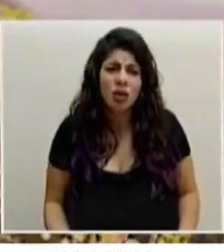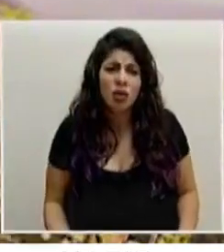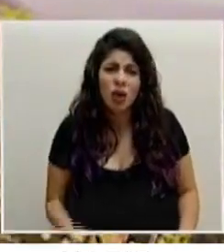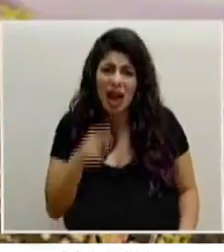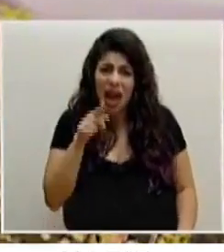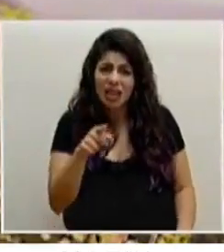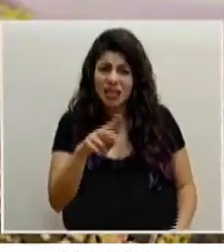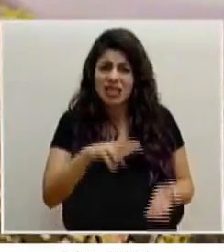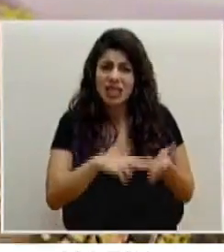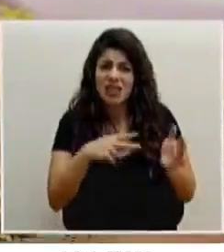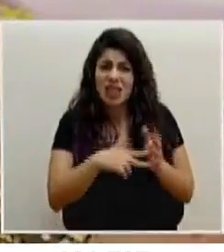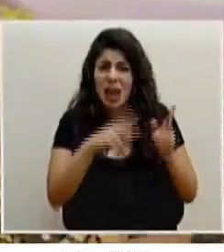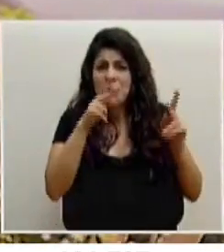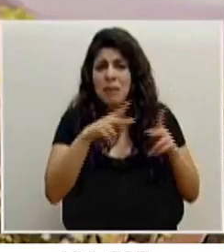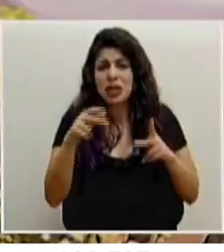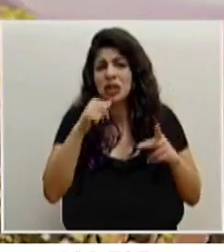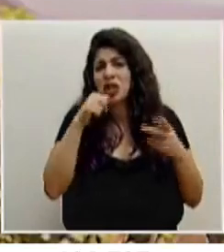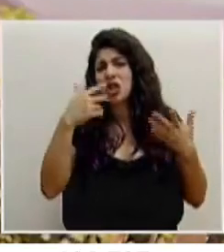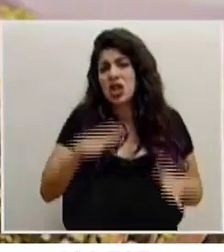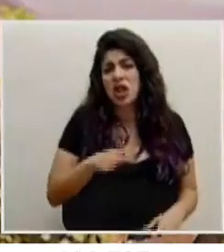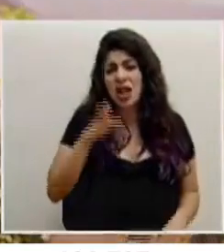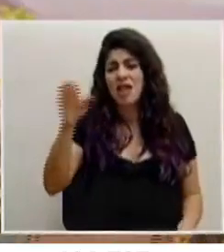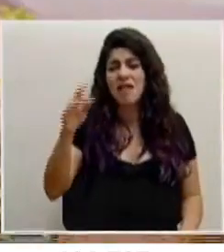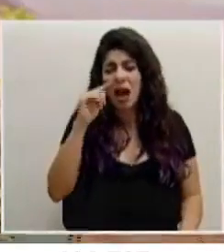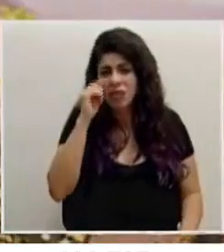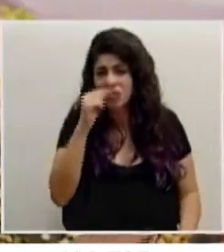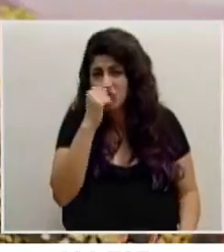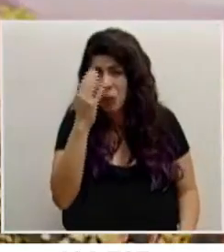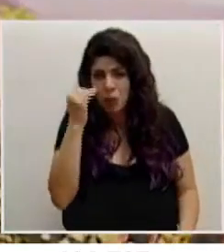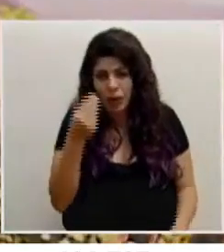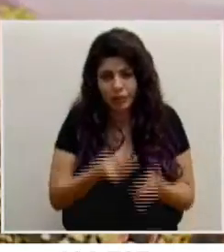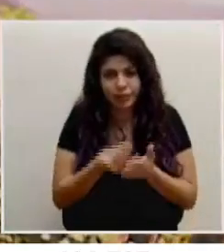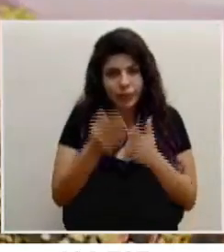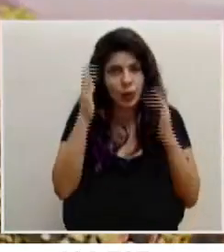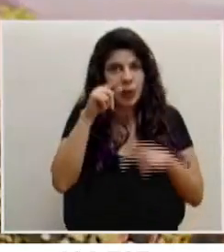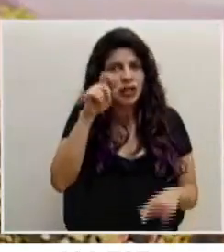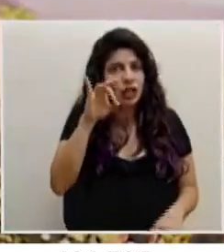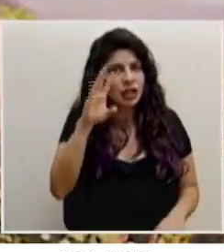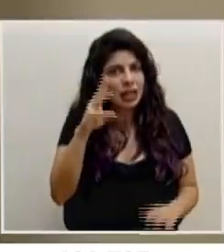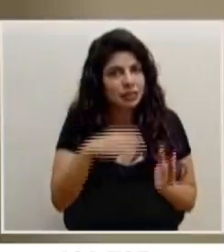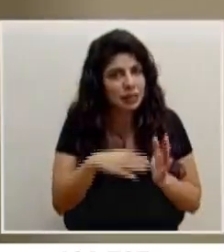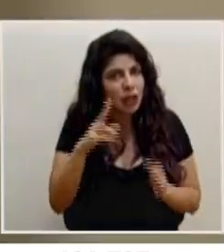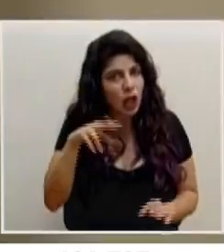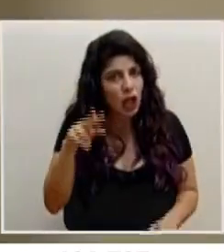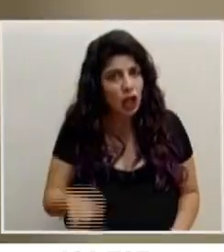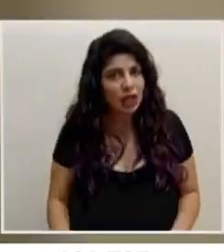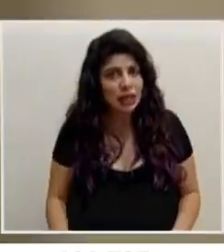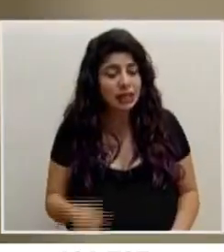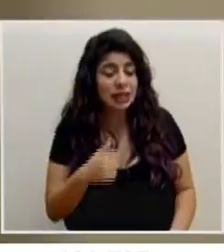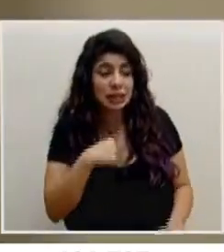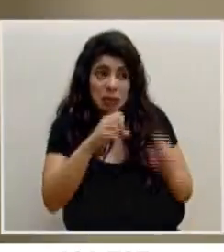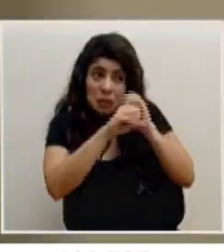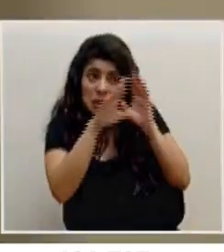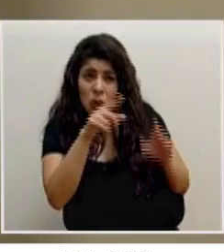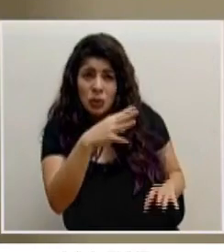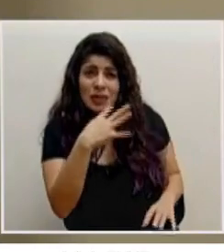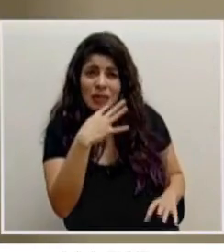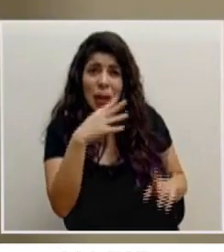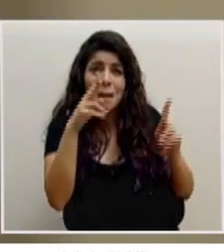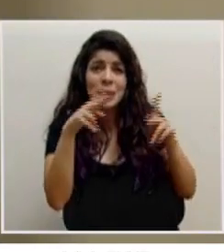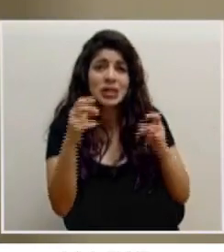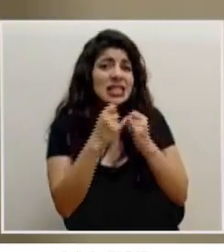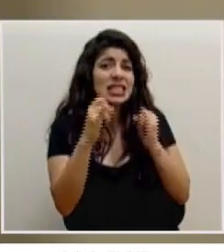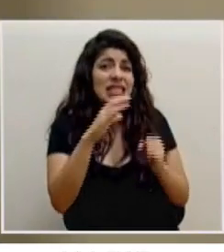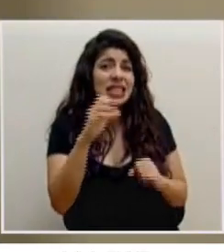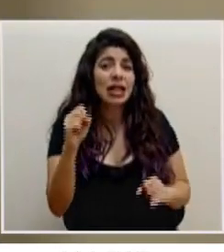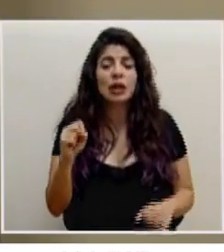va a incentivar que las personas no quieran ir a hacerse la prueba porque no tienen 186.000 colones. Me imagino que te referís a personas no